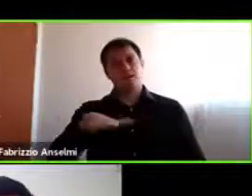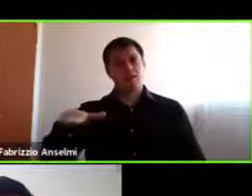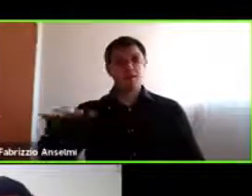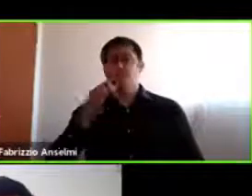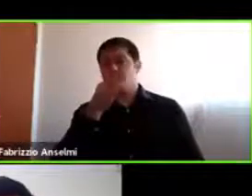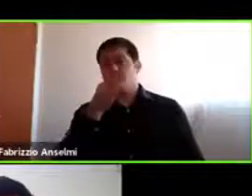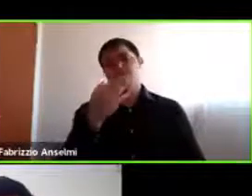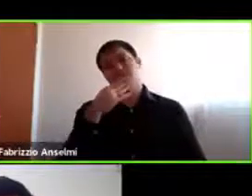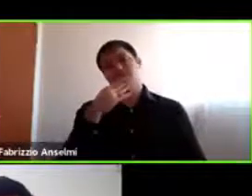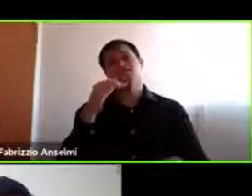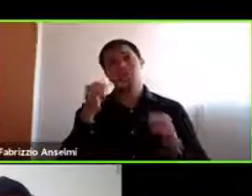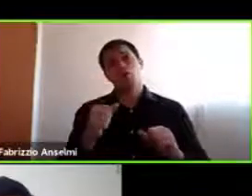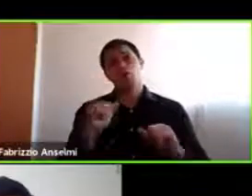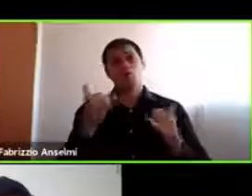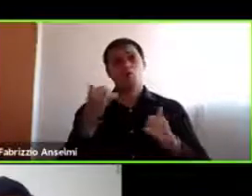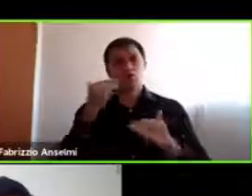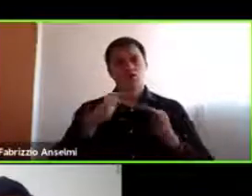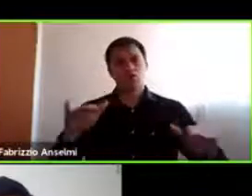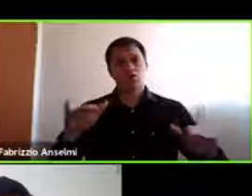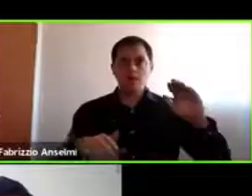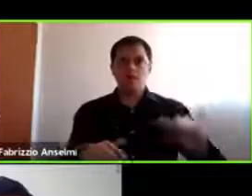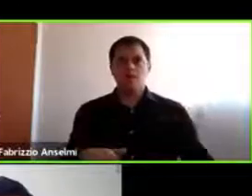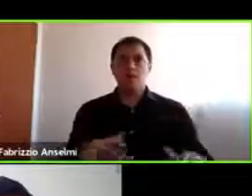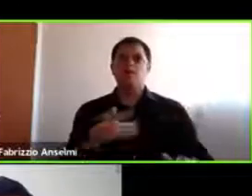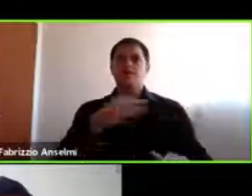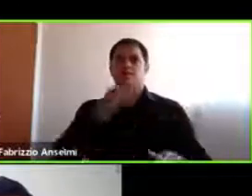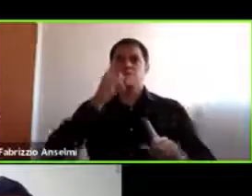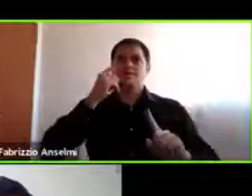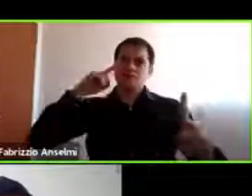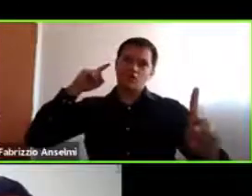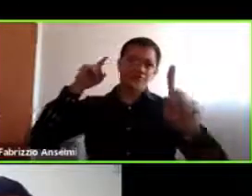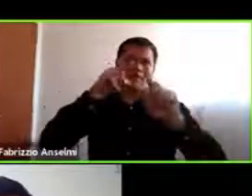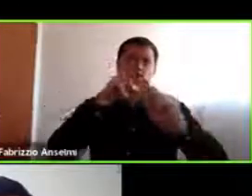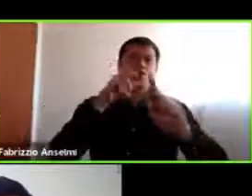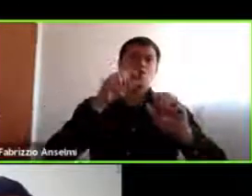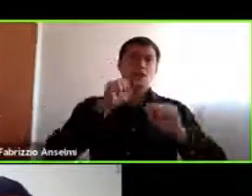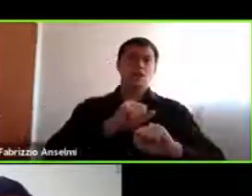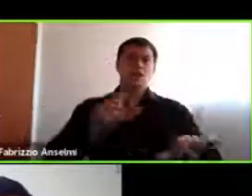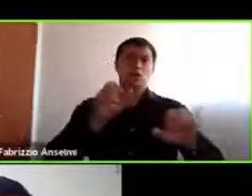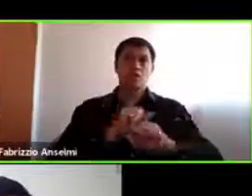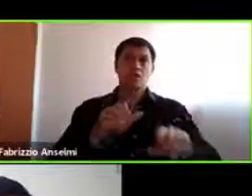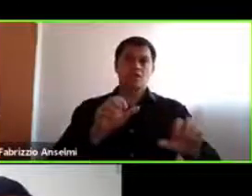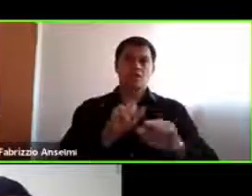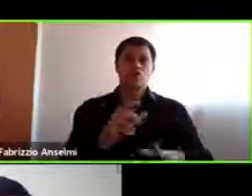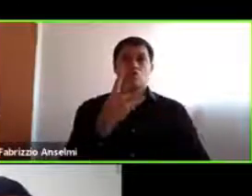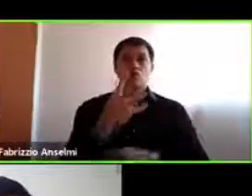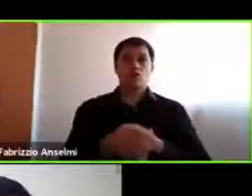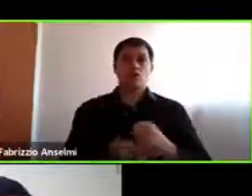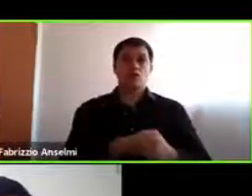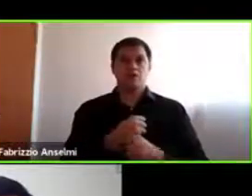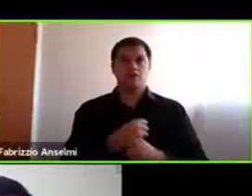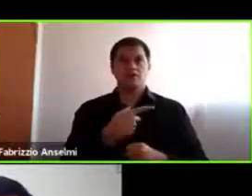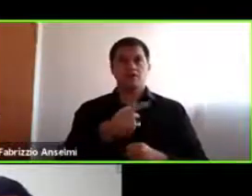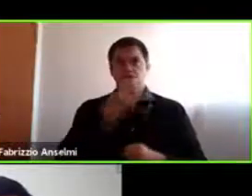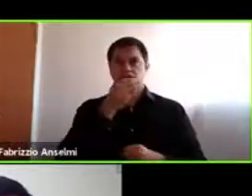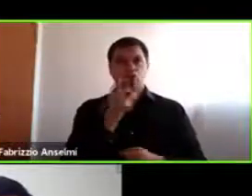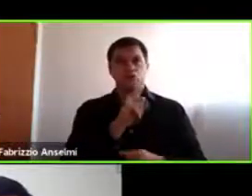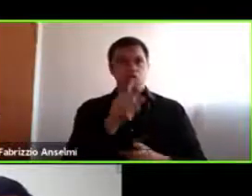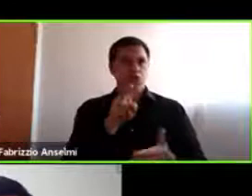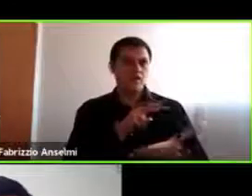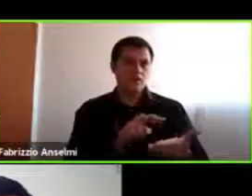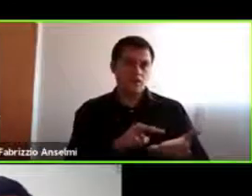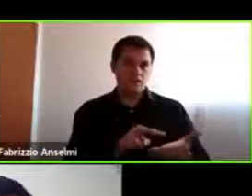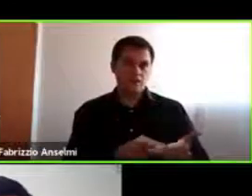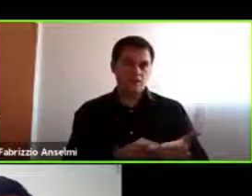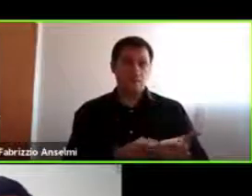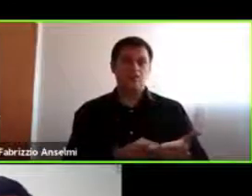jugar con niños más pequeños si bien el objetivo educativo en el fondo de los cuatro años aún no es la lectura si